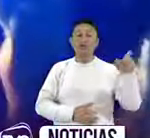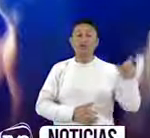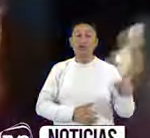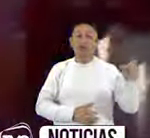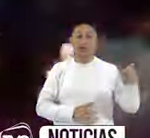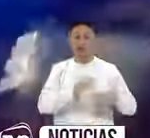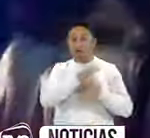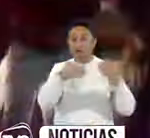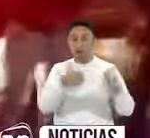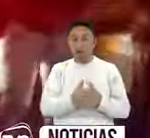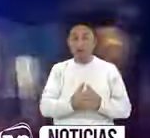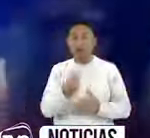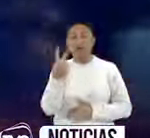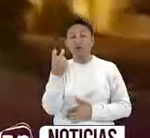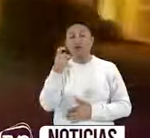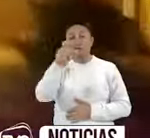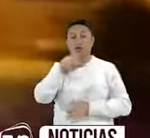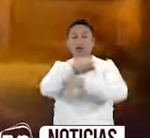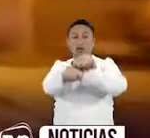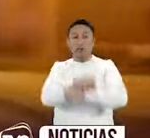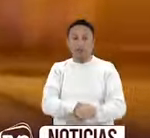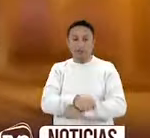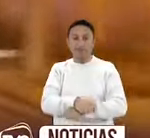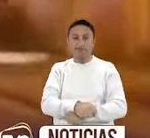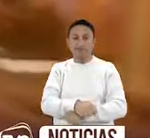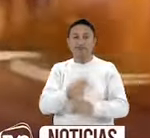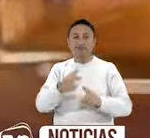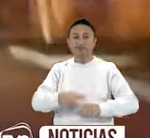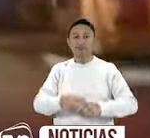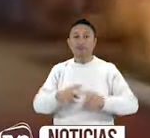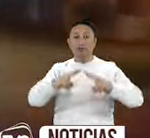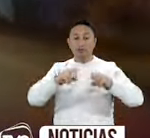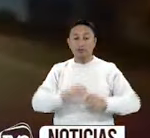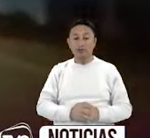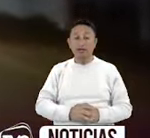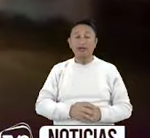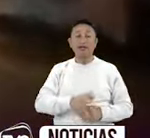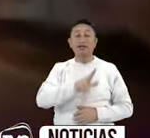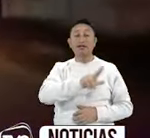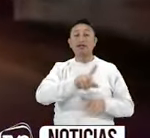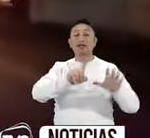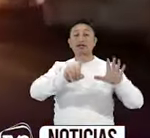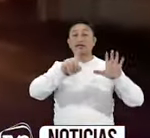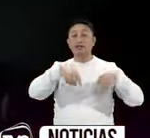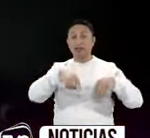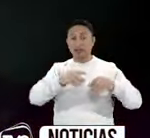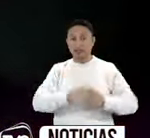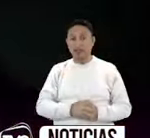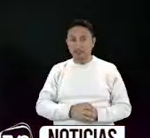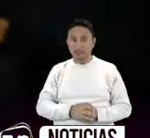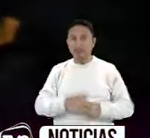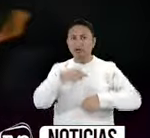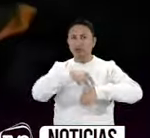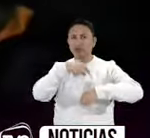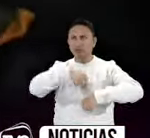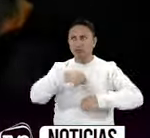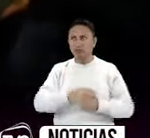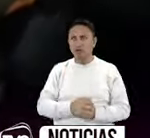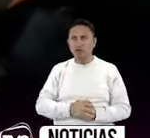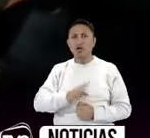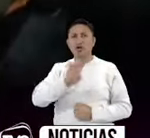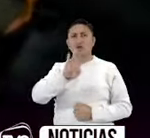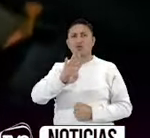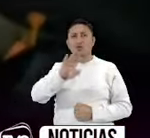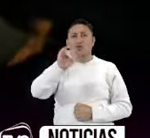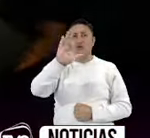12 detenidos. La investigación duró 36 meses. Estiman que en este tiempo lograron enviar cerca de 4 toneladas de